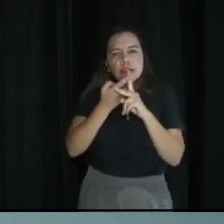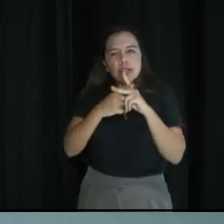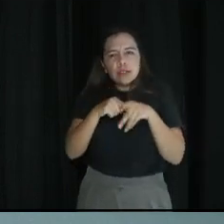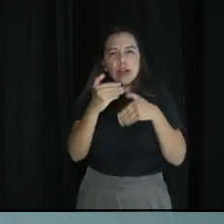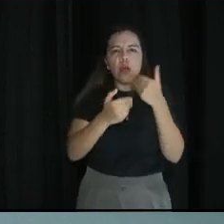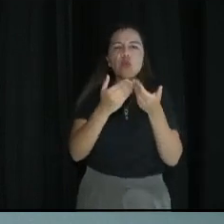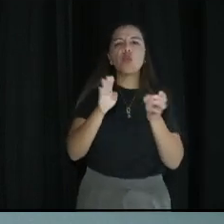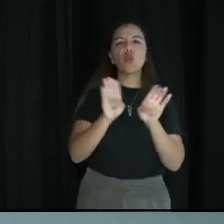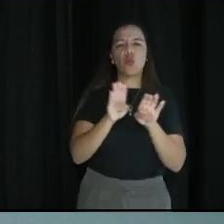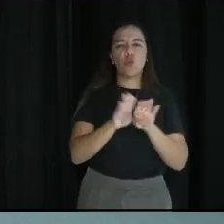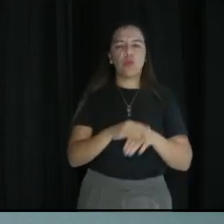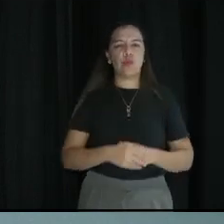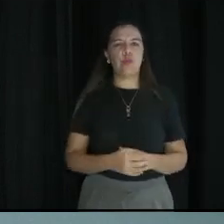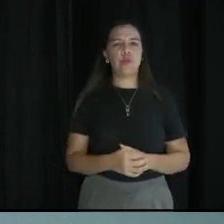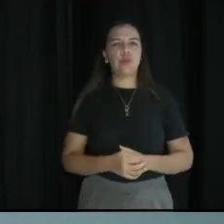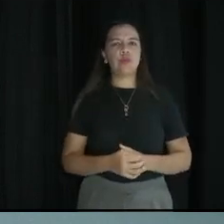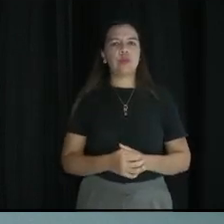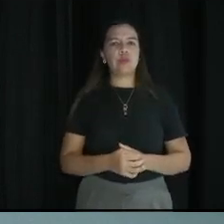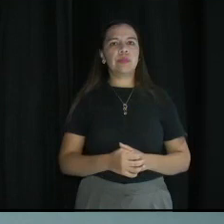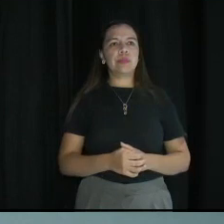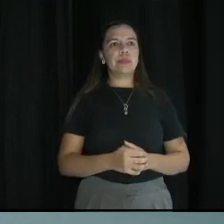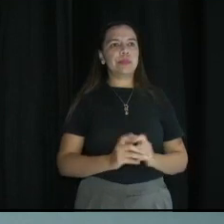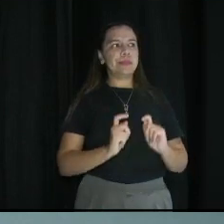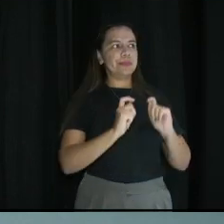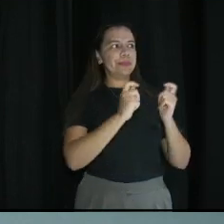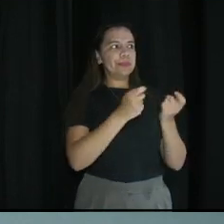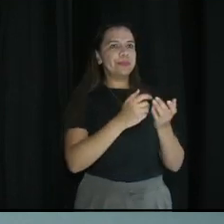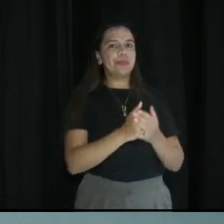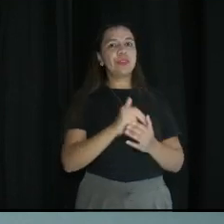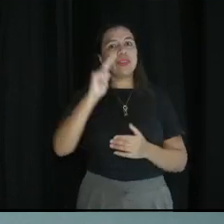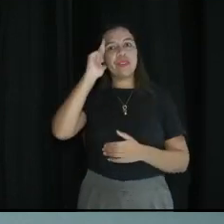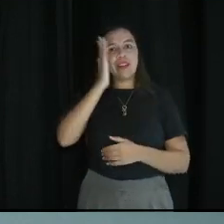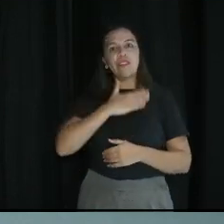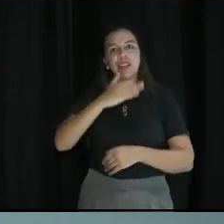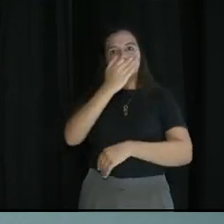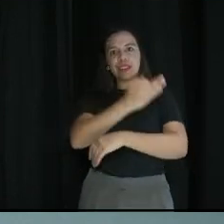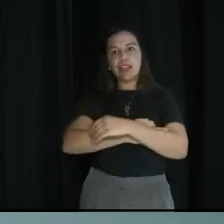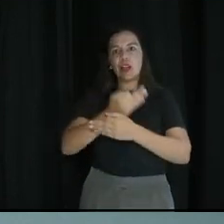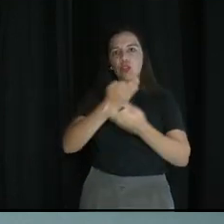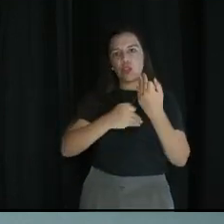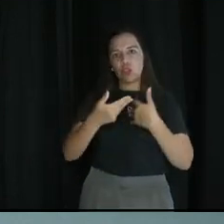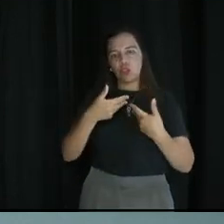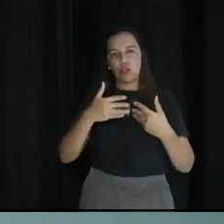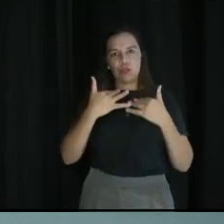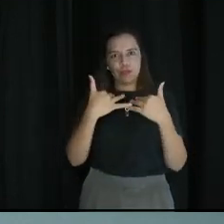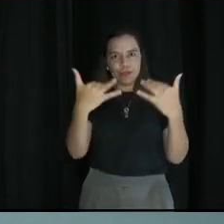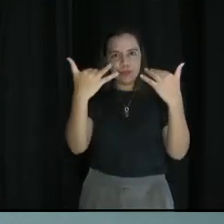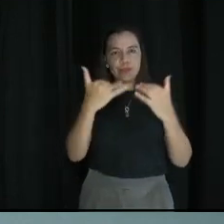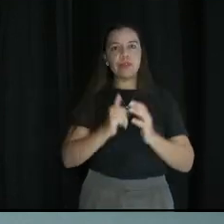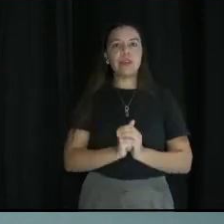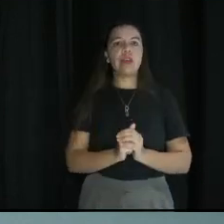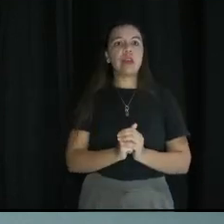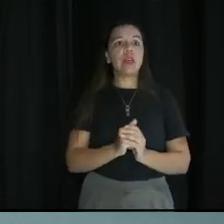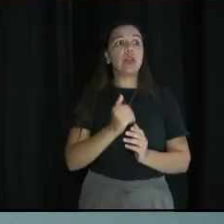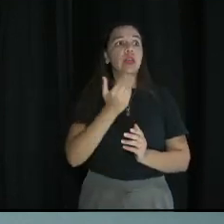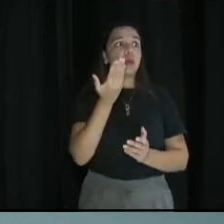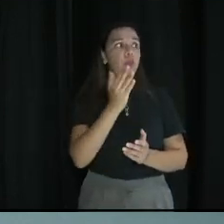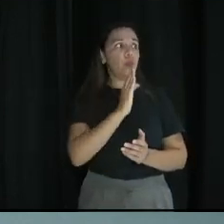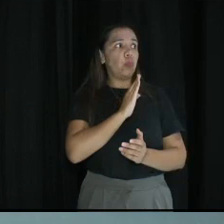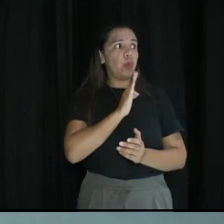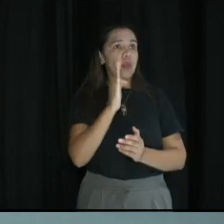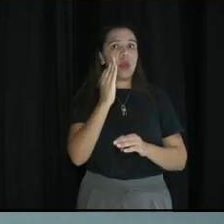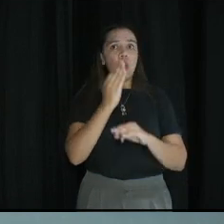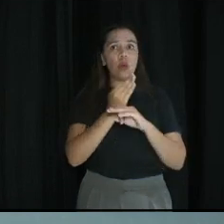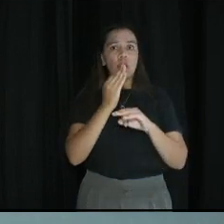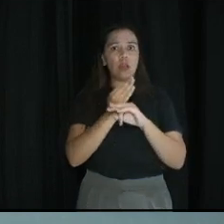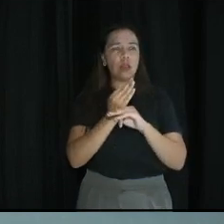Gracias. Hola, buenas tardes a todos los presentes. No sé si tendrán algún inconveniente en que pudiera tomar un poco de